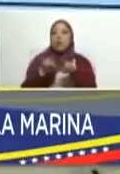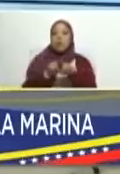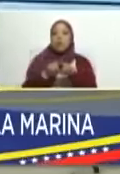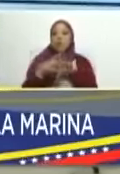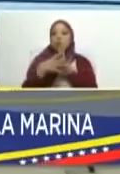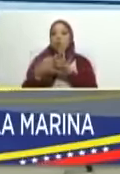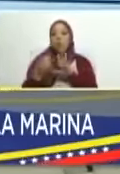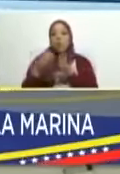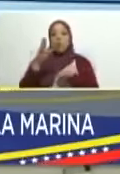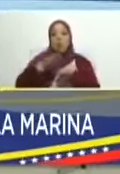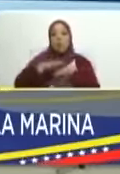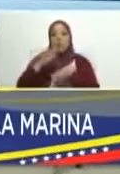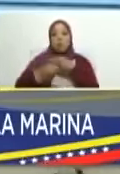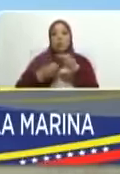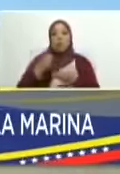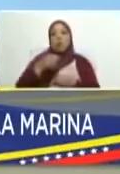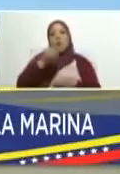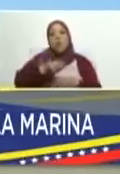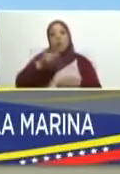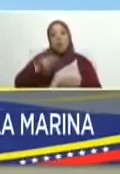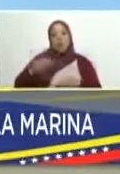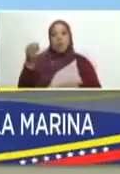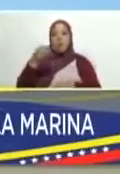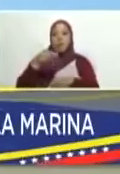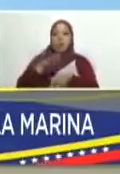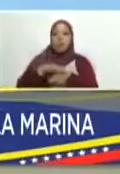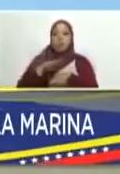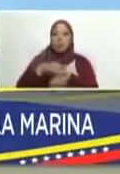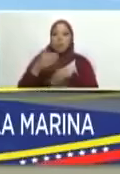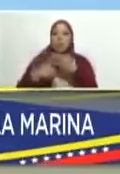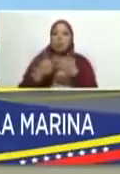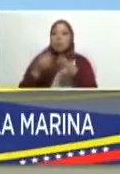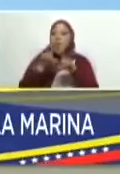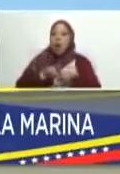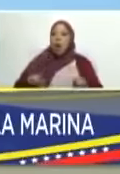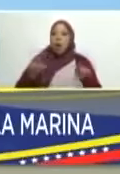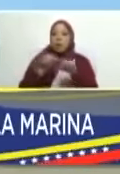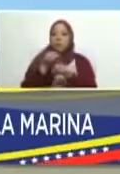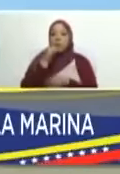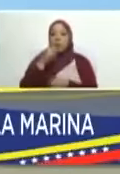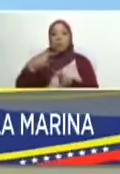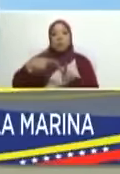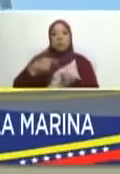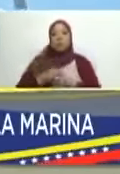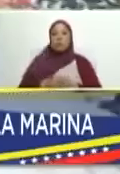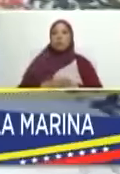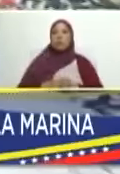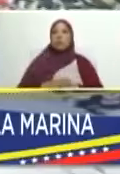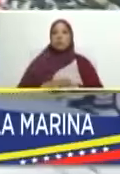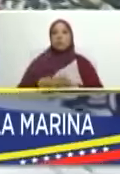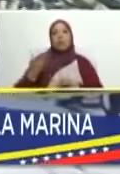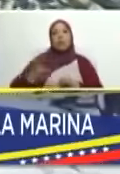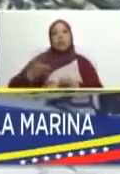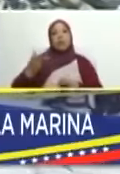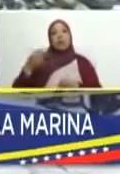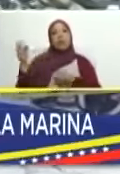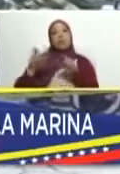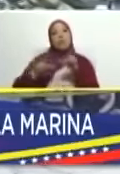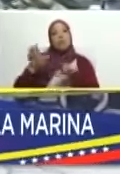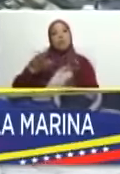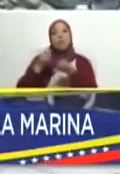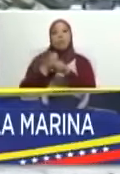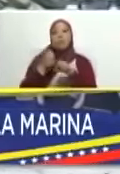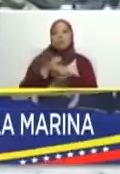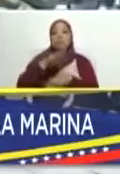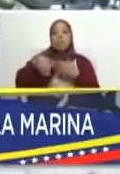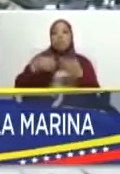este. Un componente este es el más común. Ha Nicolás Maduro en este importante recorrido por la inauguración de